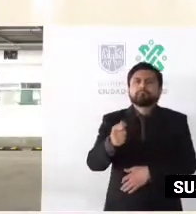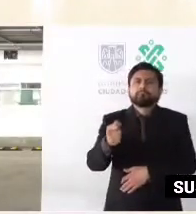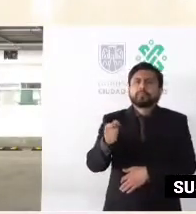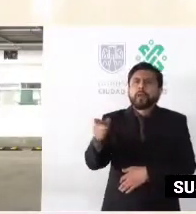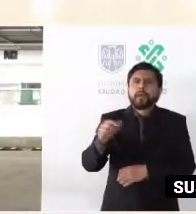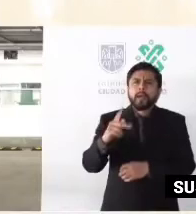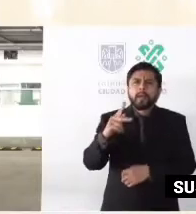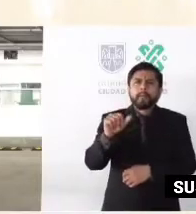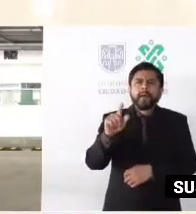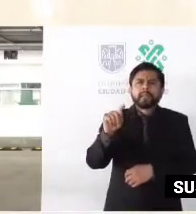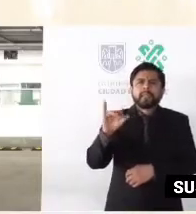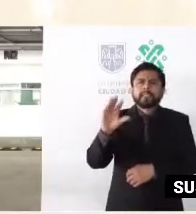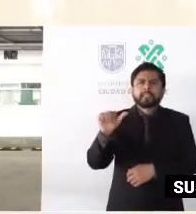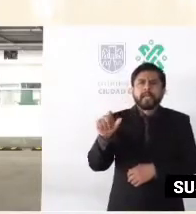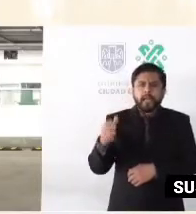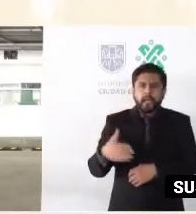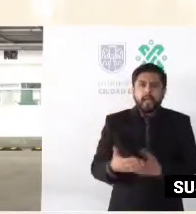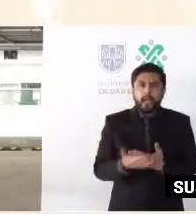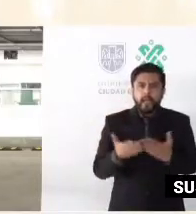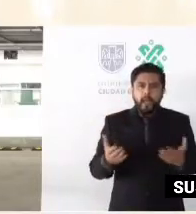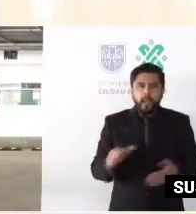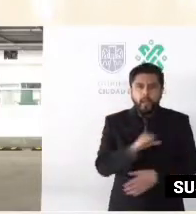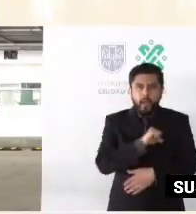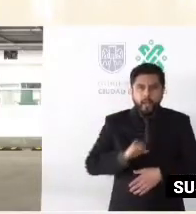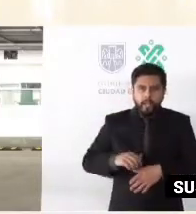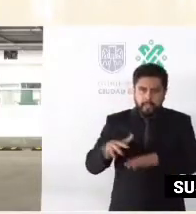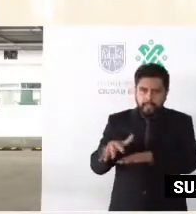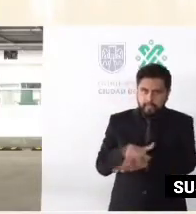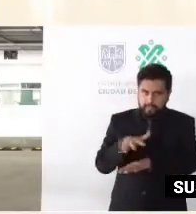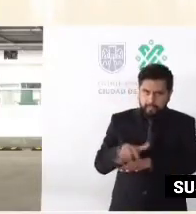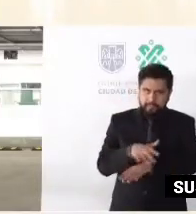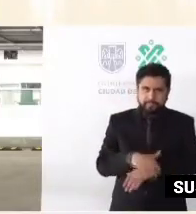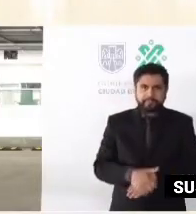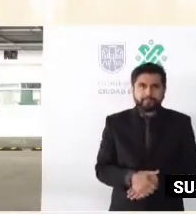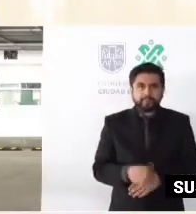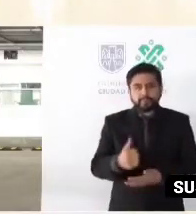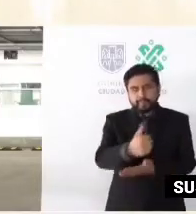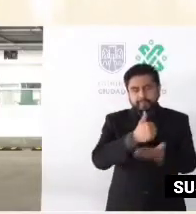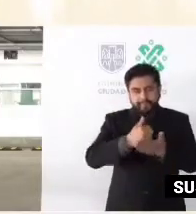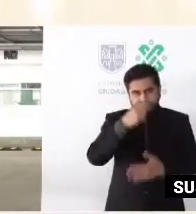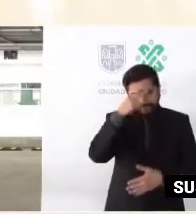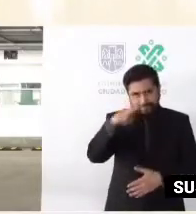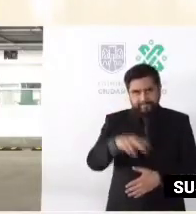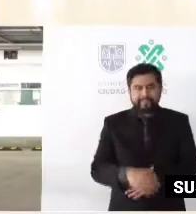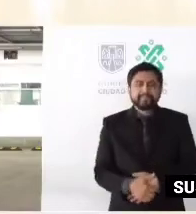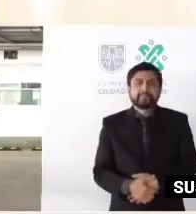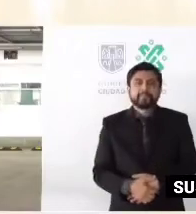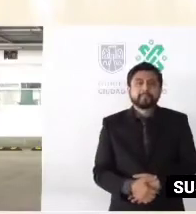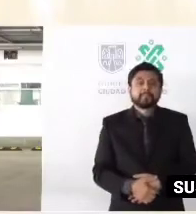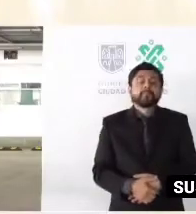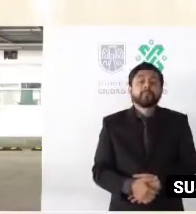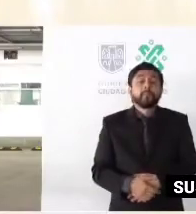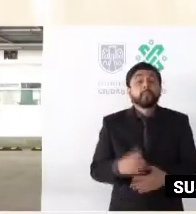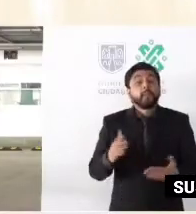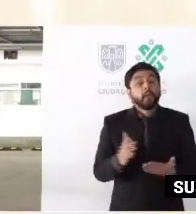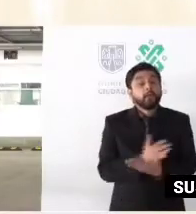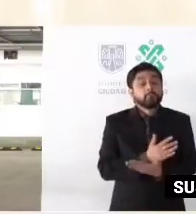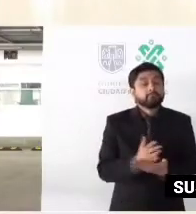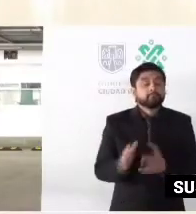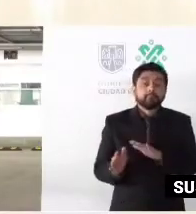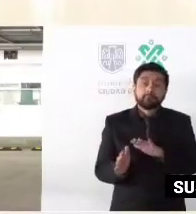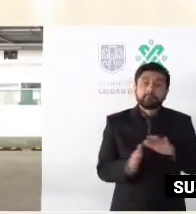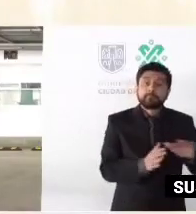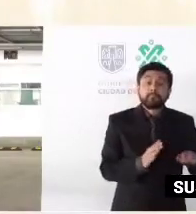a Patricia Cebes, también alcaldesa de Tlalpan, de la Ciudad de México. Eso por un lado. Por otro